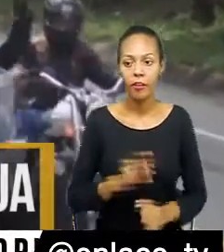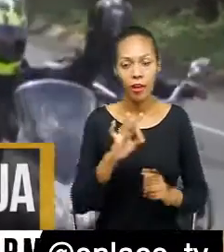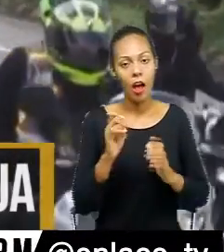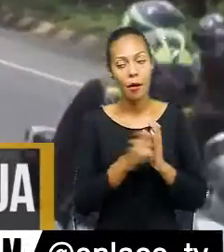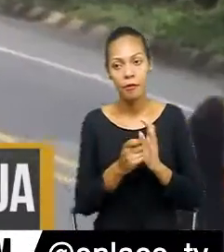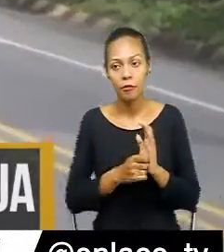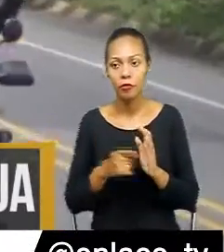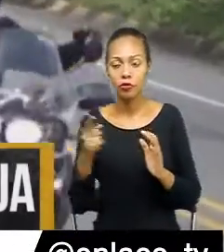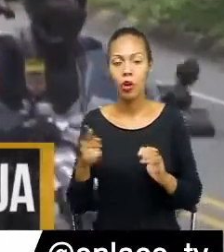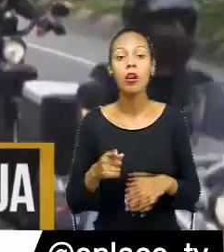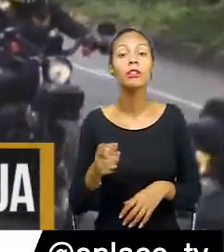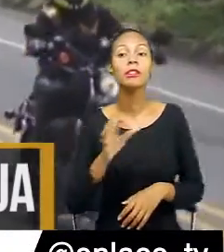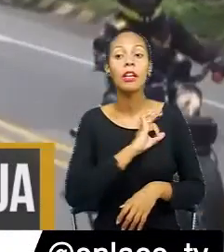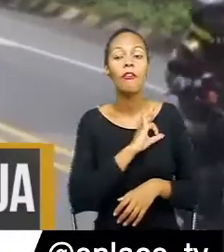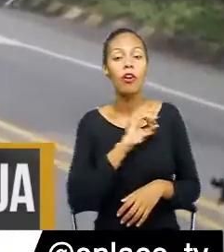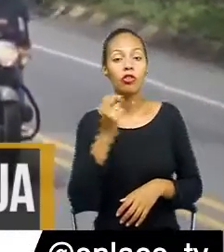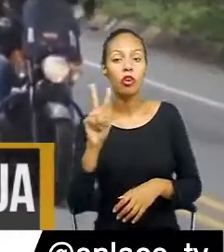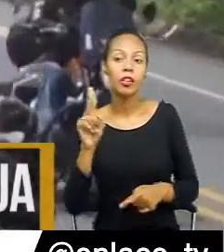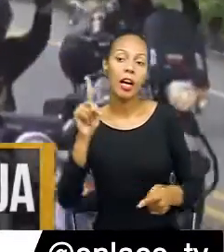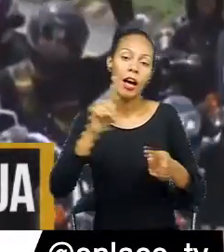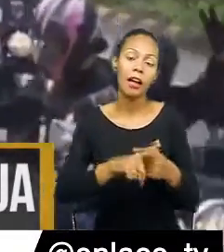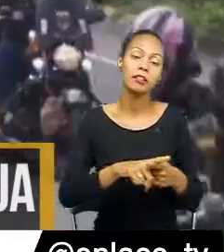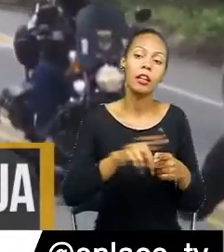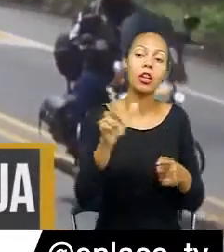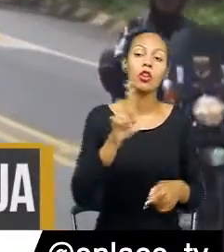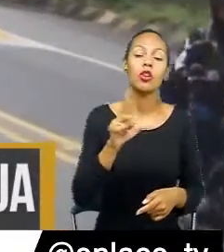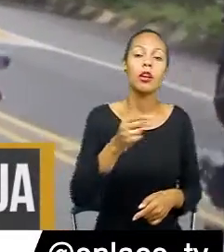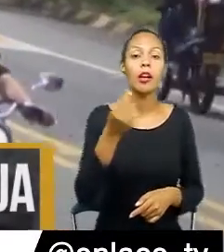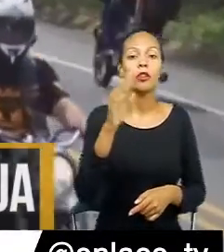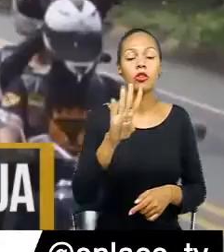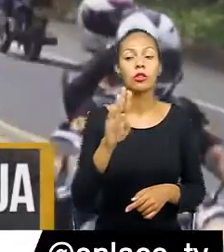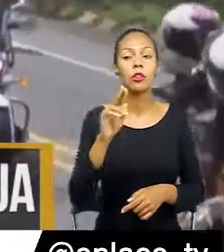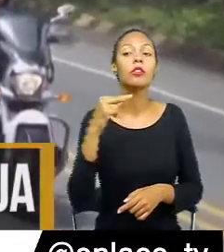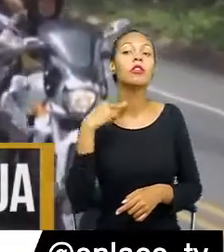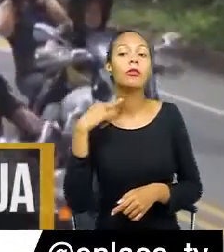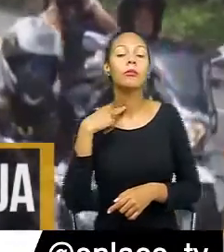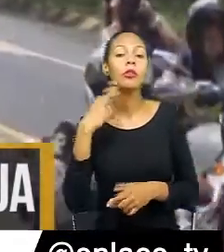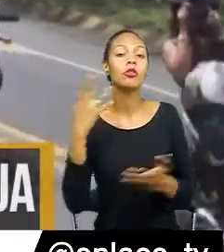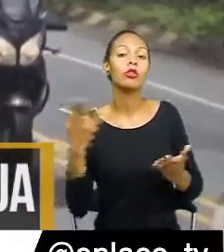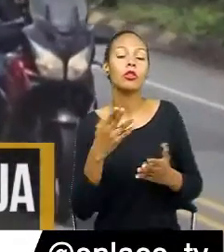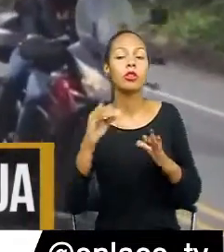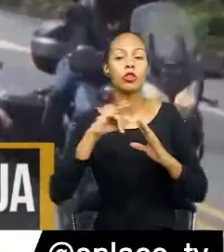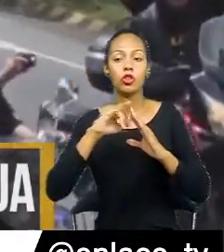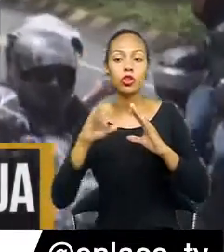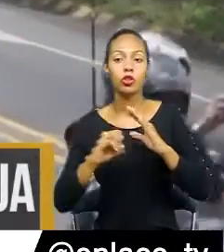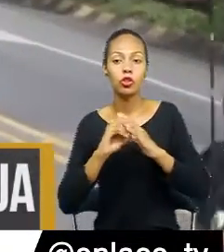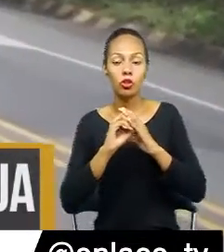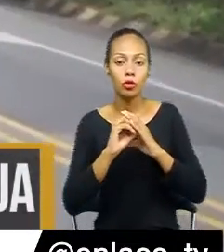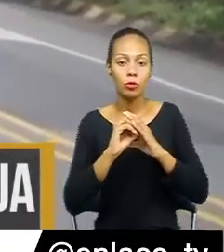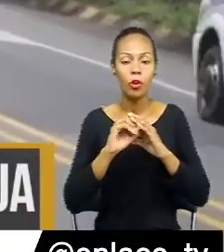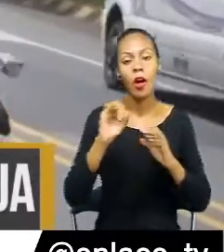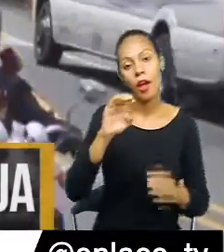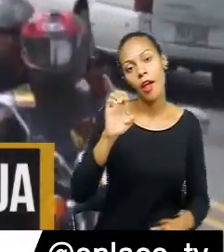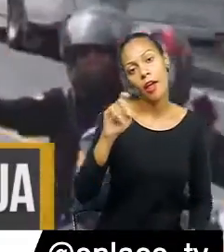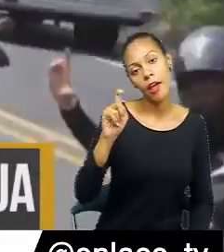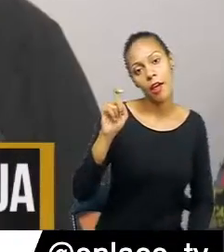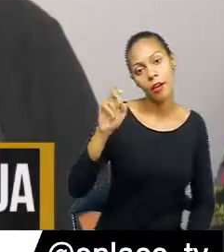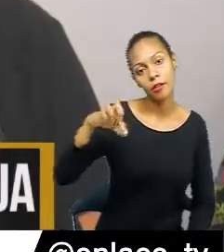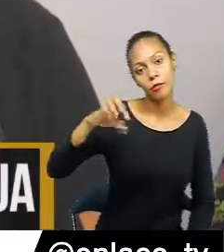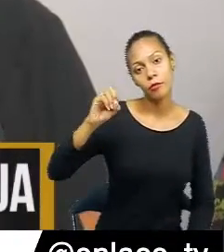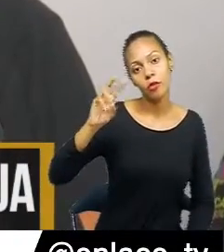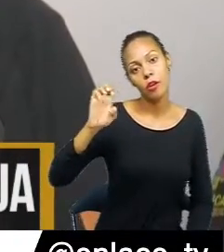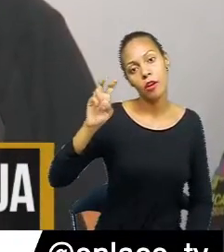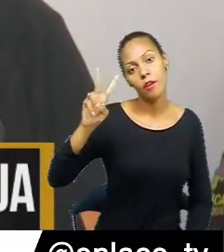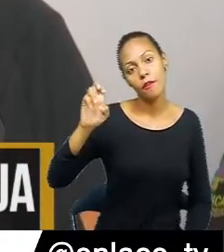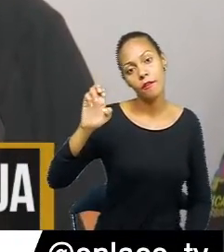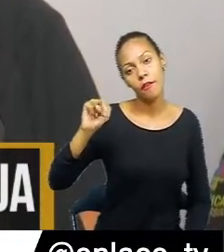sábado 12 hasta el próximo lunes 14 de noviembre en Expoeventos. Organizadores así definieron su cronograma de actividades. Ya